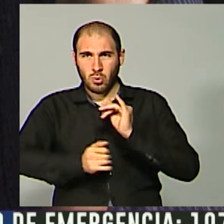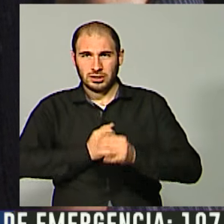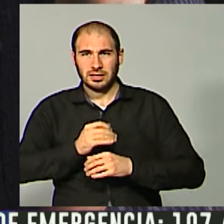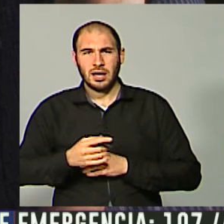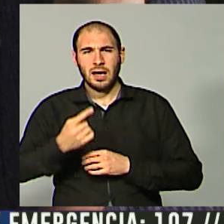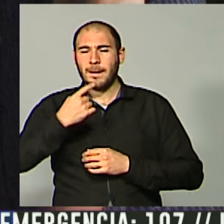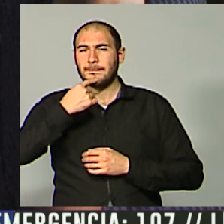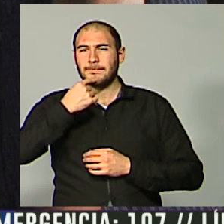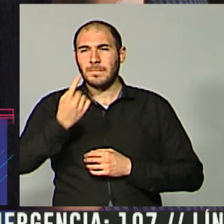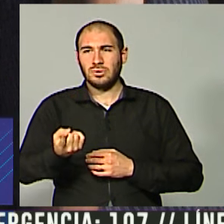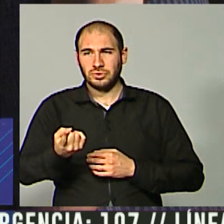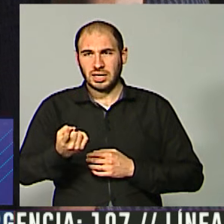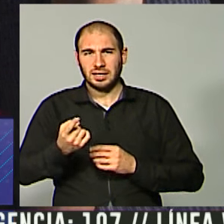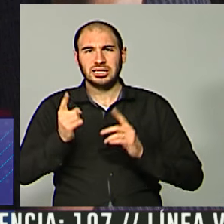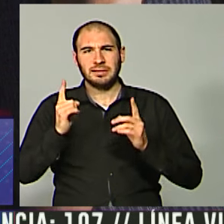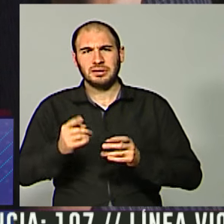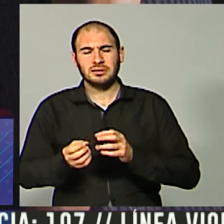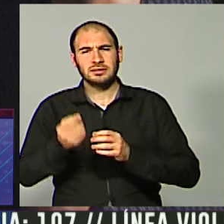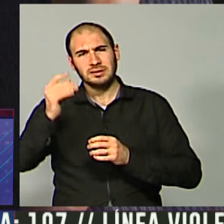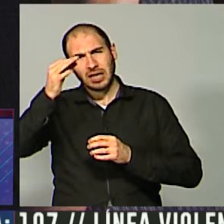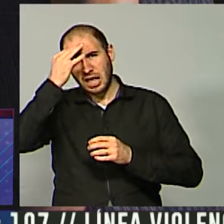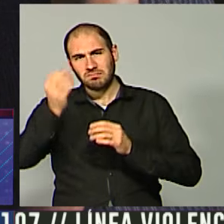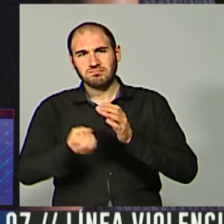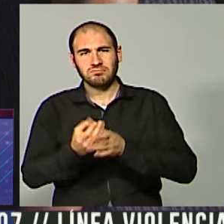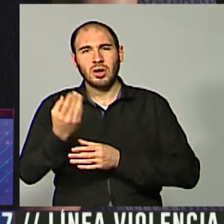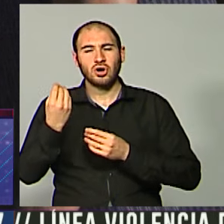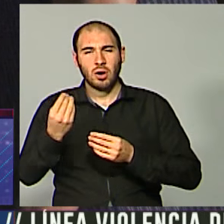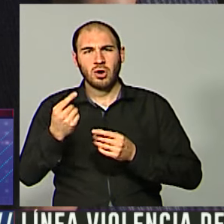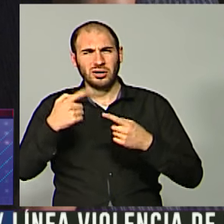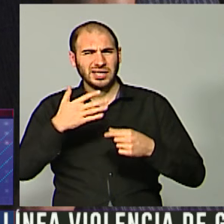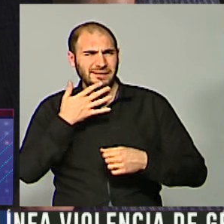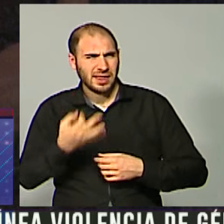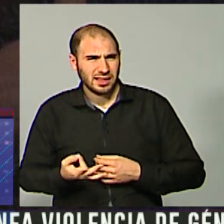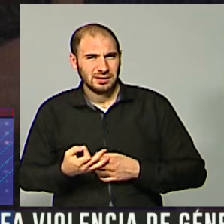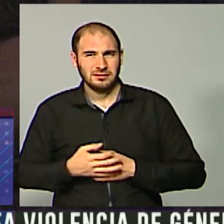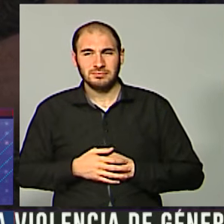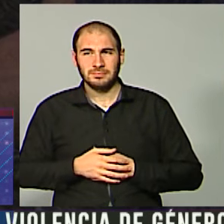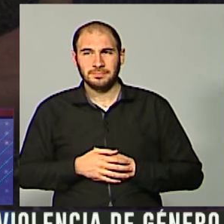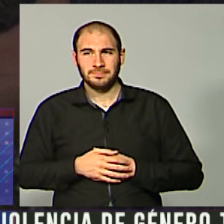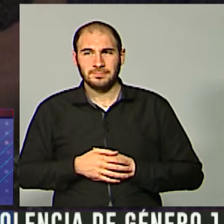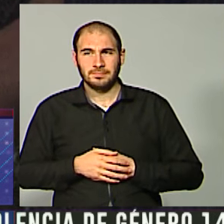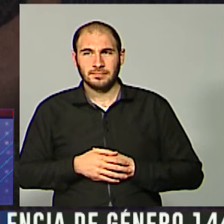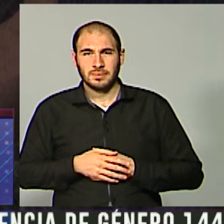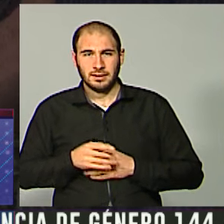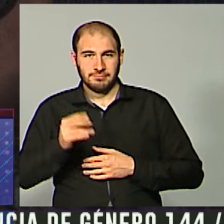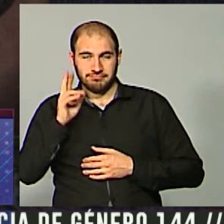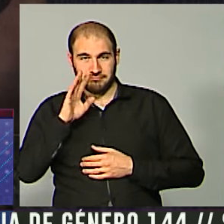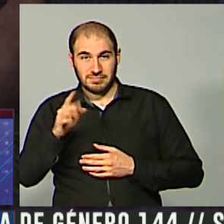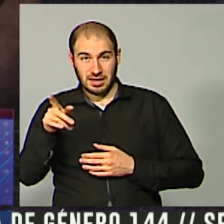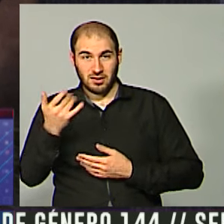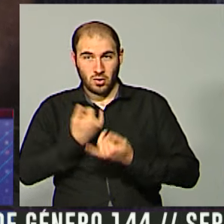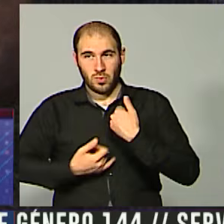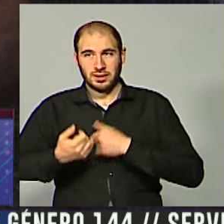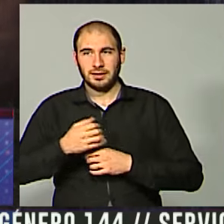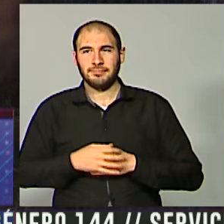a preguntarle, le preguntamos también cómo surgió esta obra, si está basada en hechos reales. O sea, fíjense que él cuenta